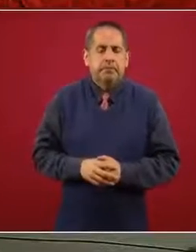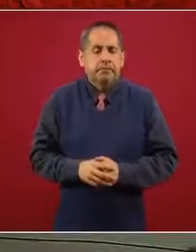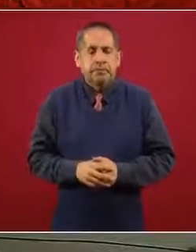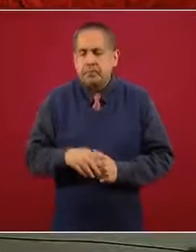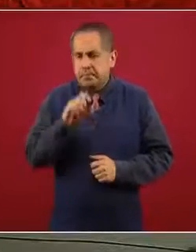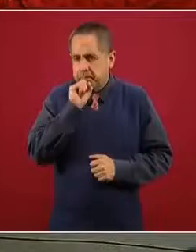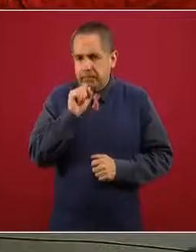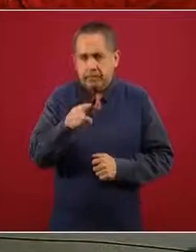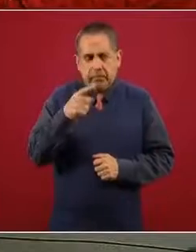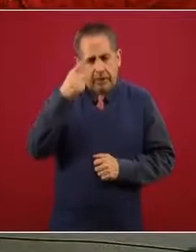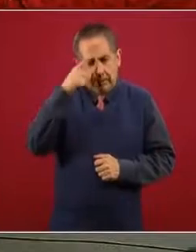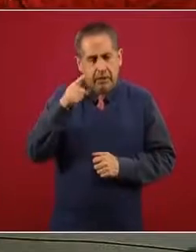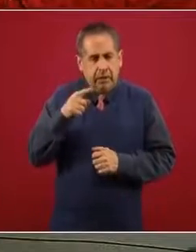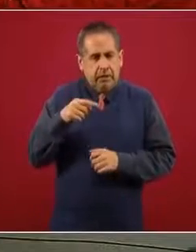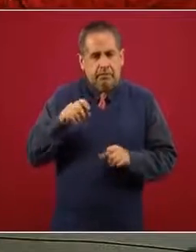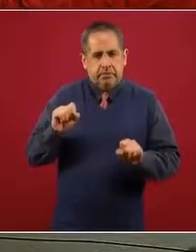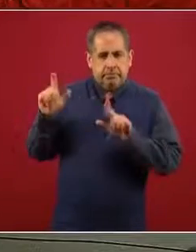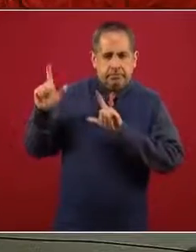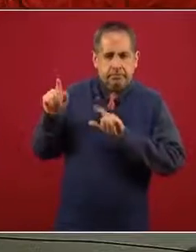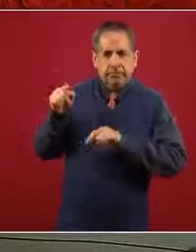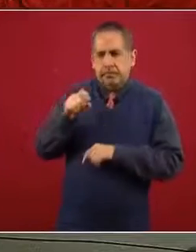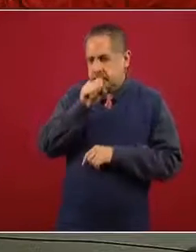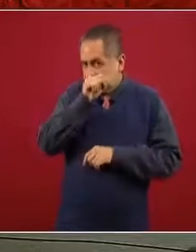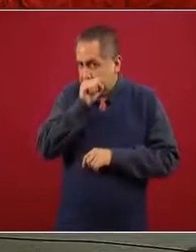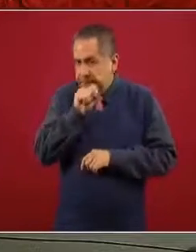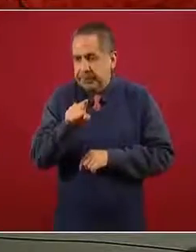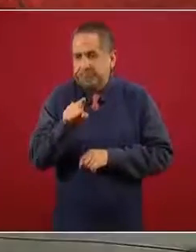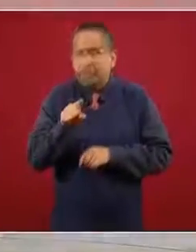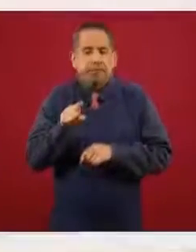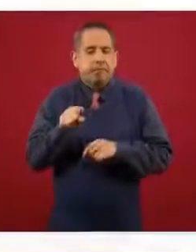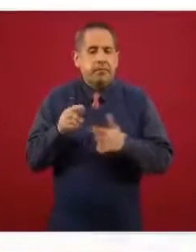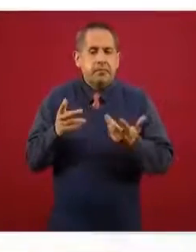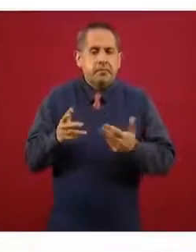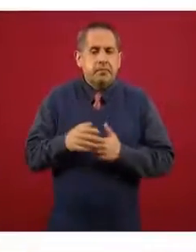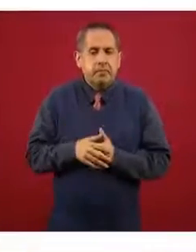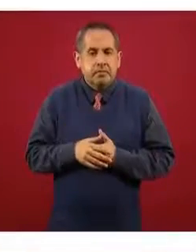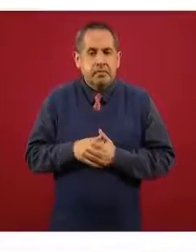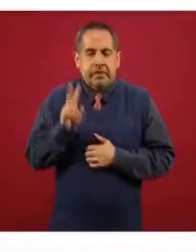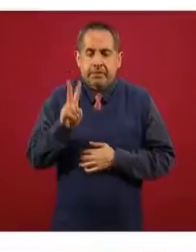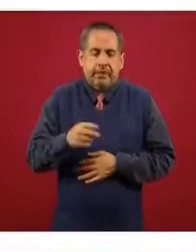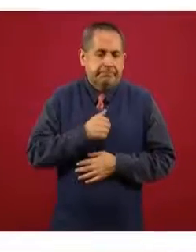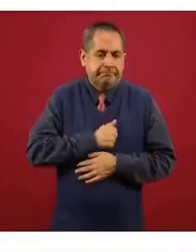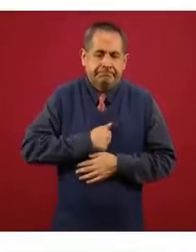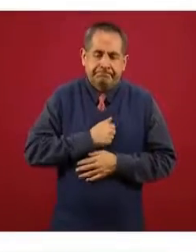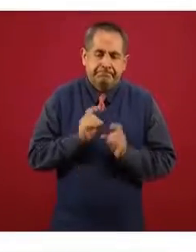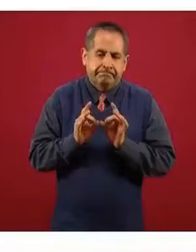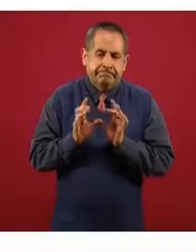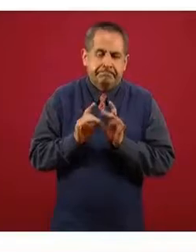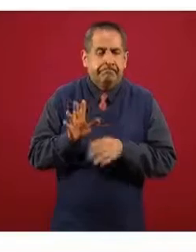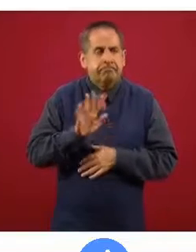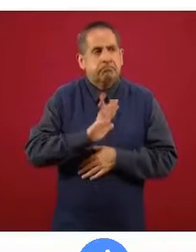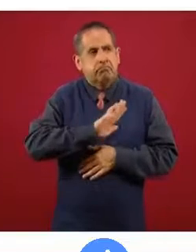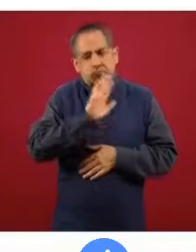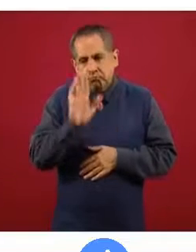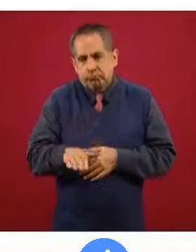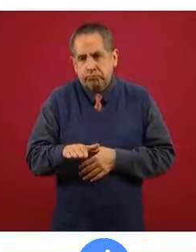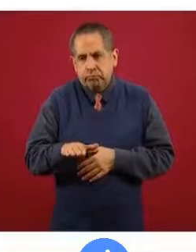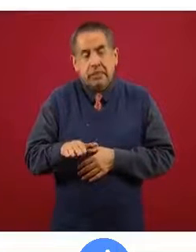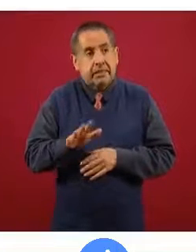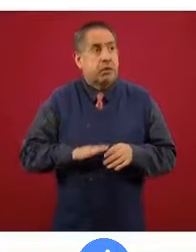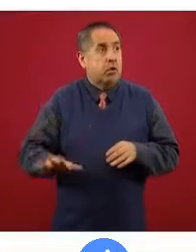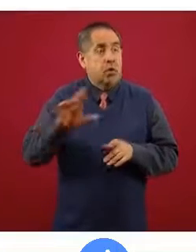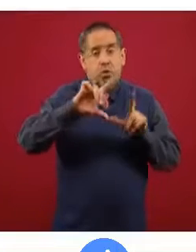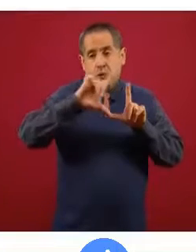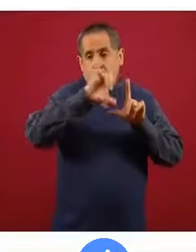mismo aplica para la siguiente gráfica, en donde vemos ahora las lamentables defunciones que han ocurrido en el